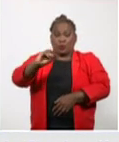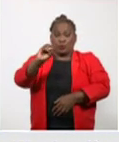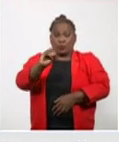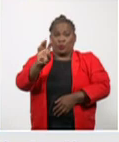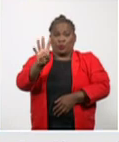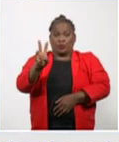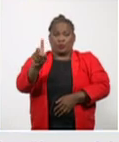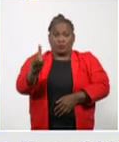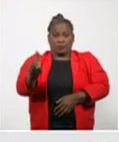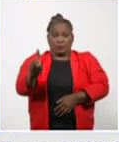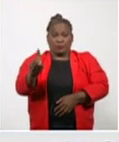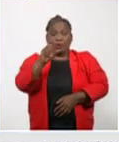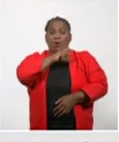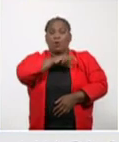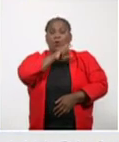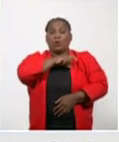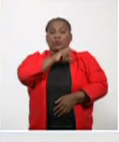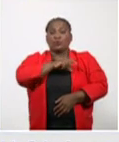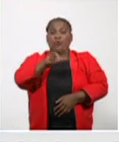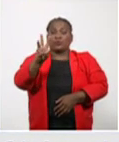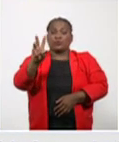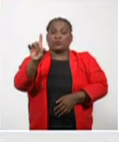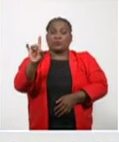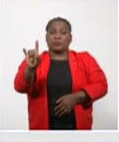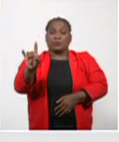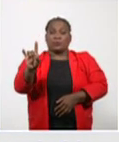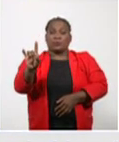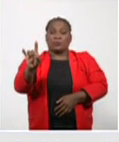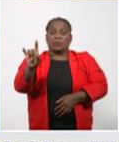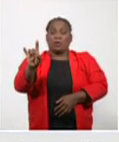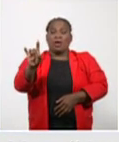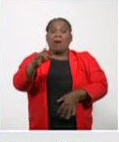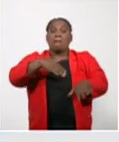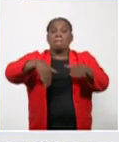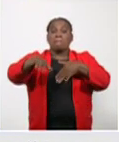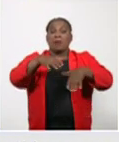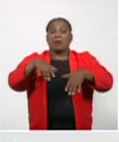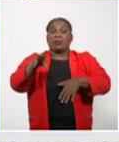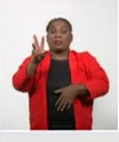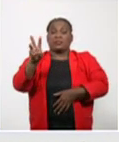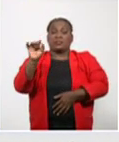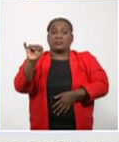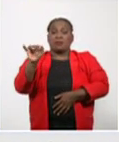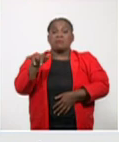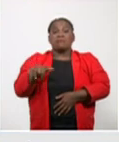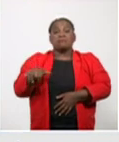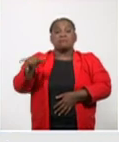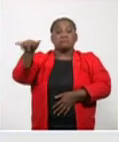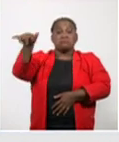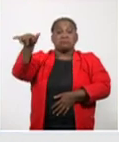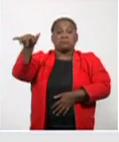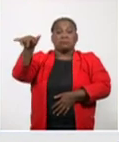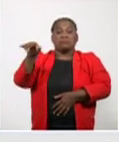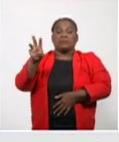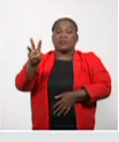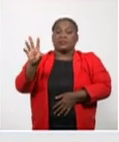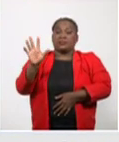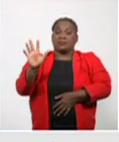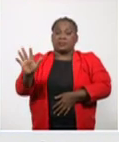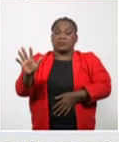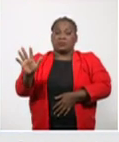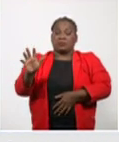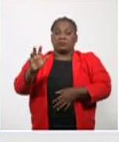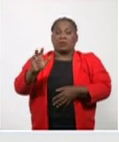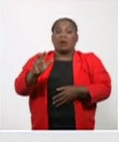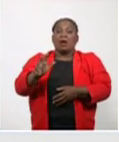41, Cotorro con 39, Playa con 36, Boyero con 35, Arroyo